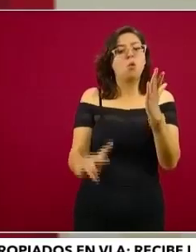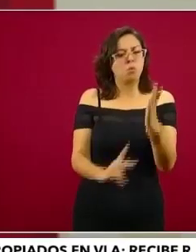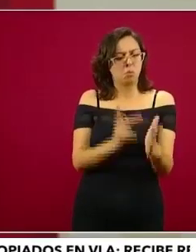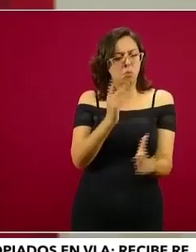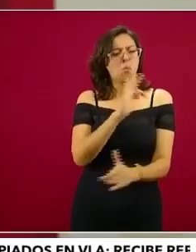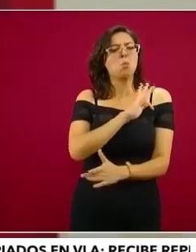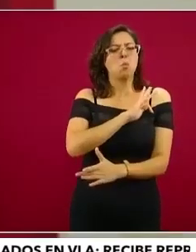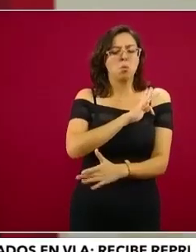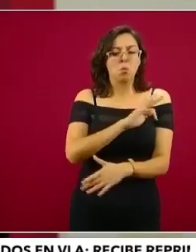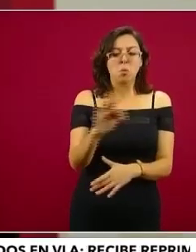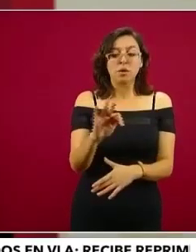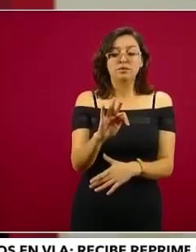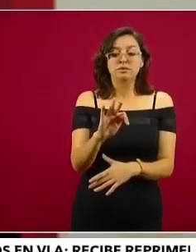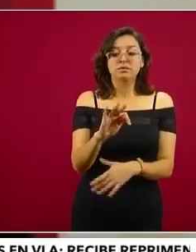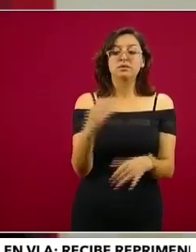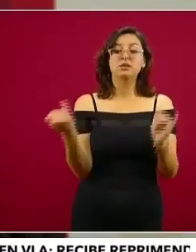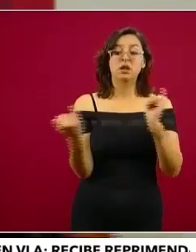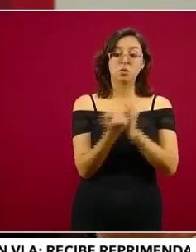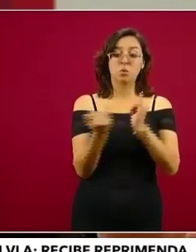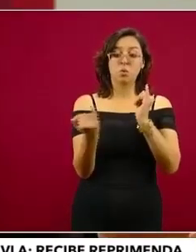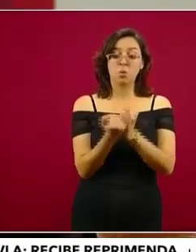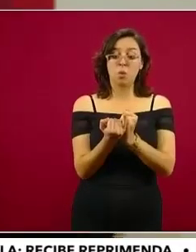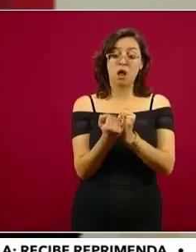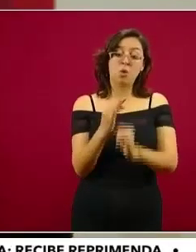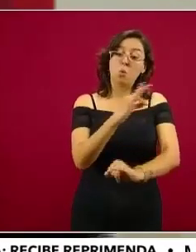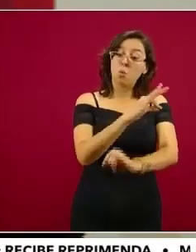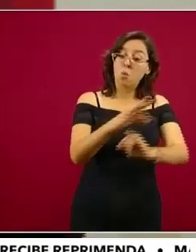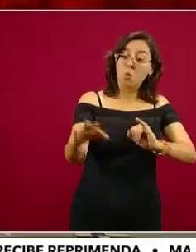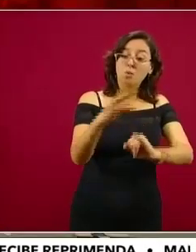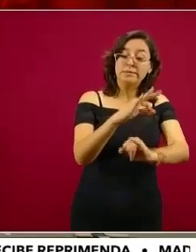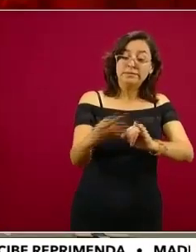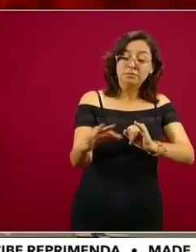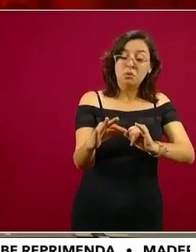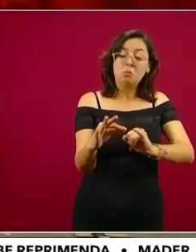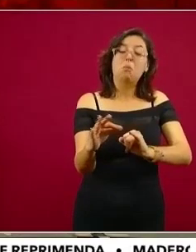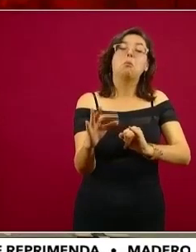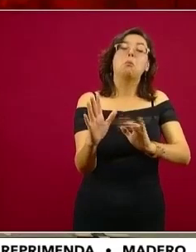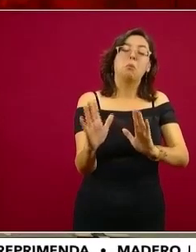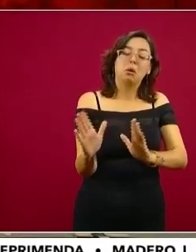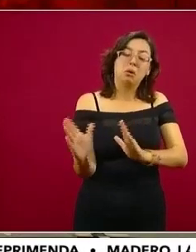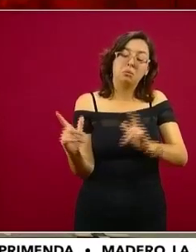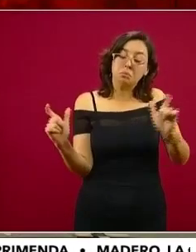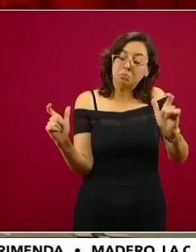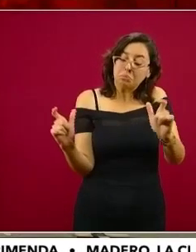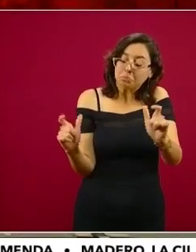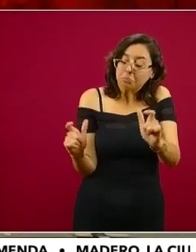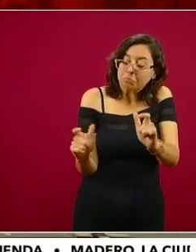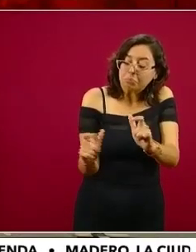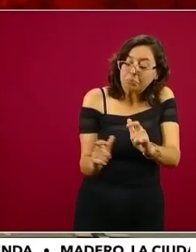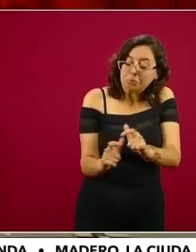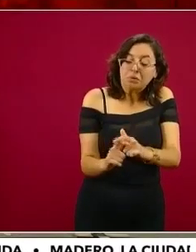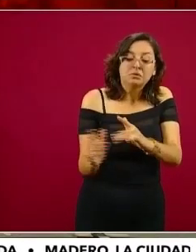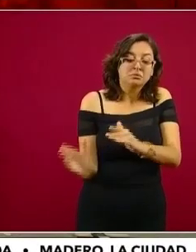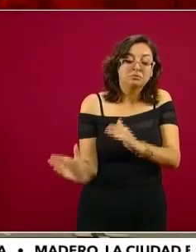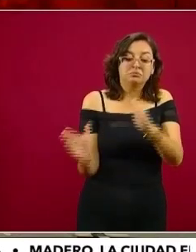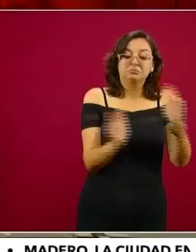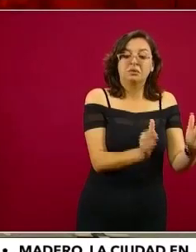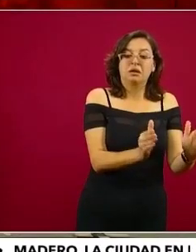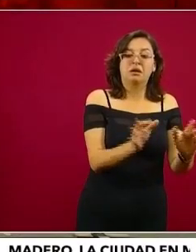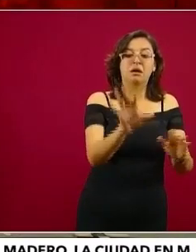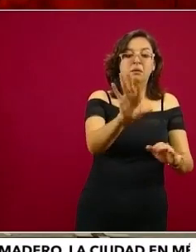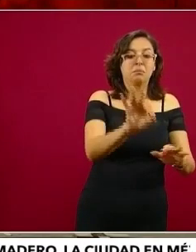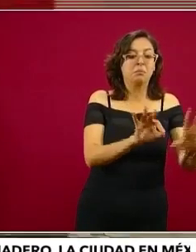Y también cuando ya se está en la fase final, puede ser útil regresar a las herramientas de